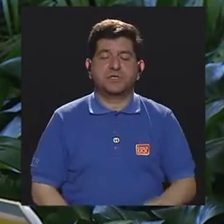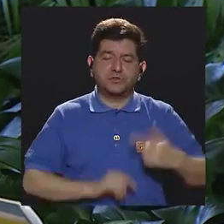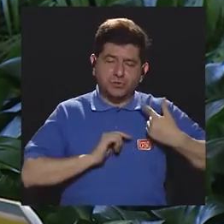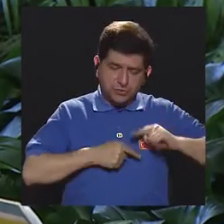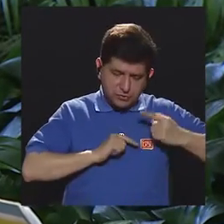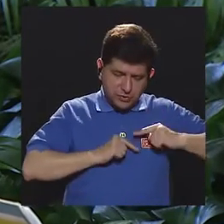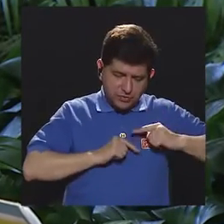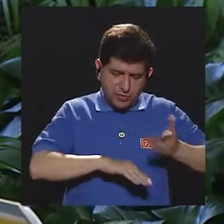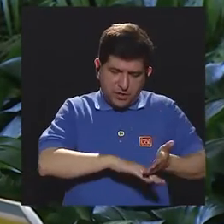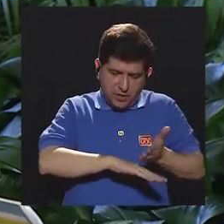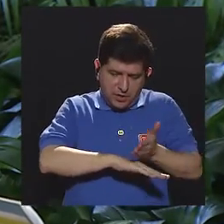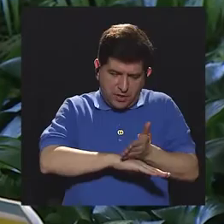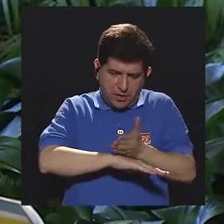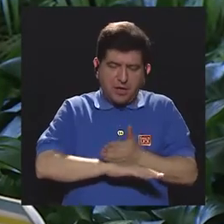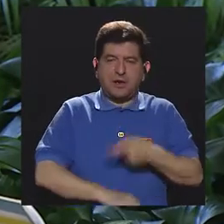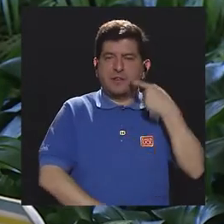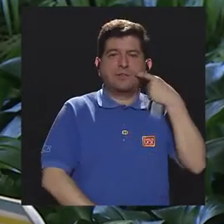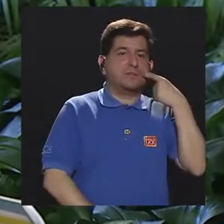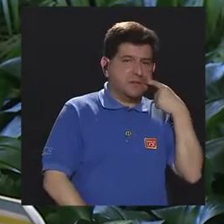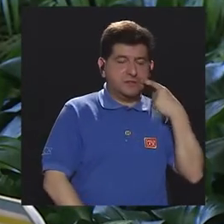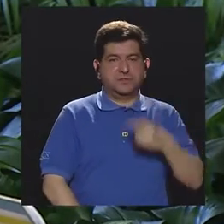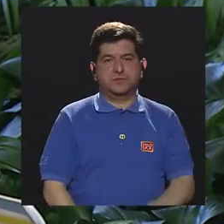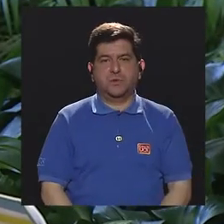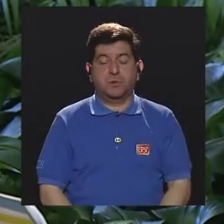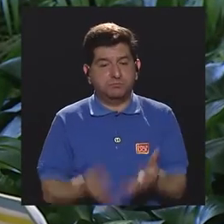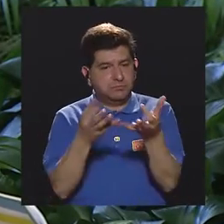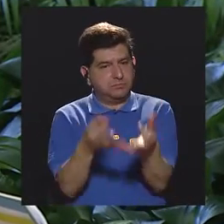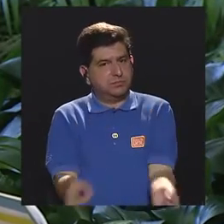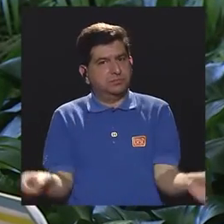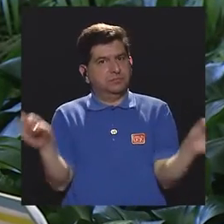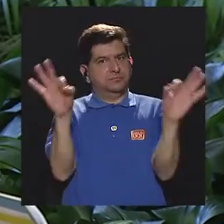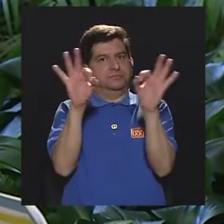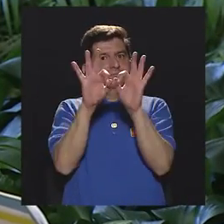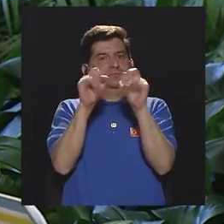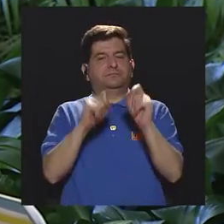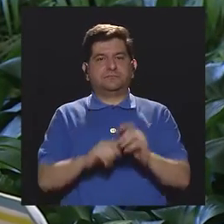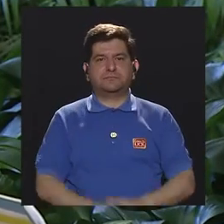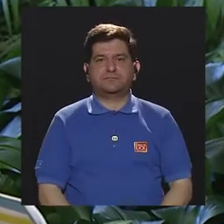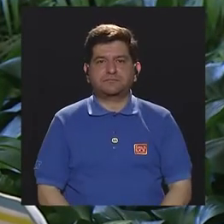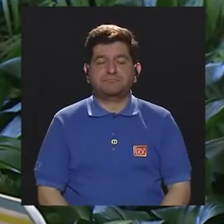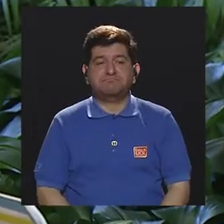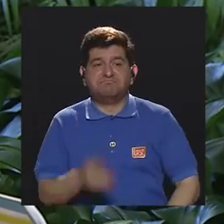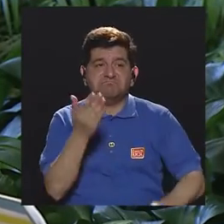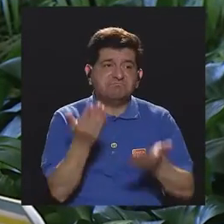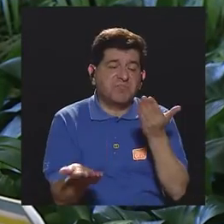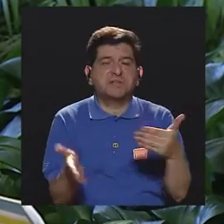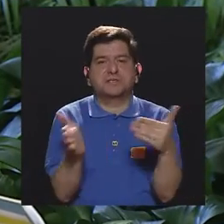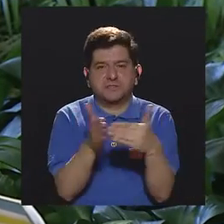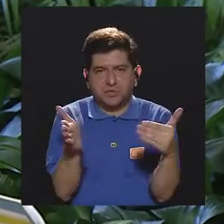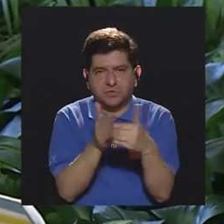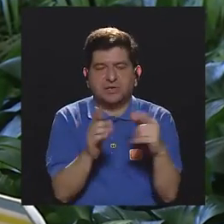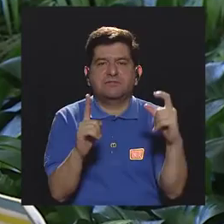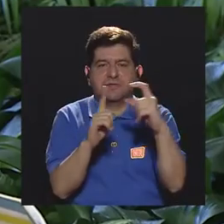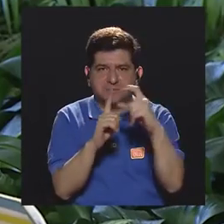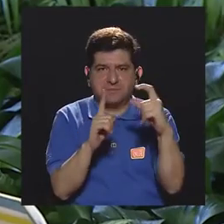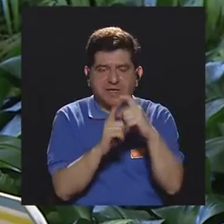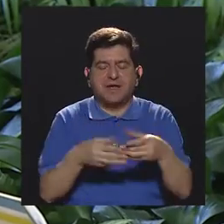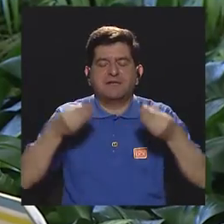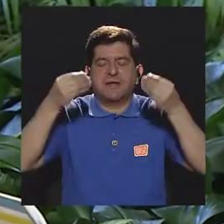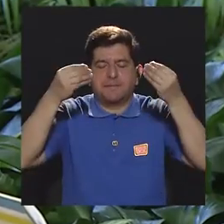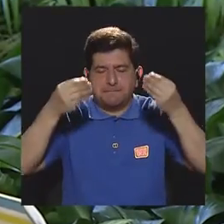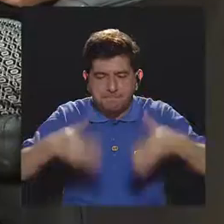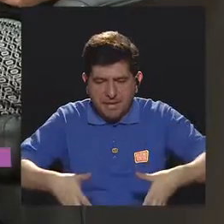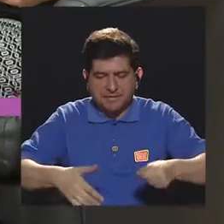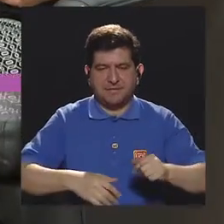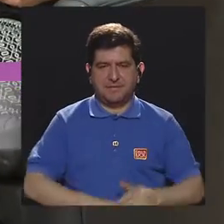luto para la recuperación de una adicción son muy importantes, porque han habido, otra vez, la palabra